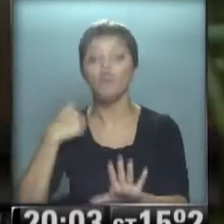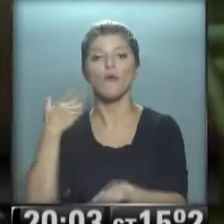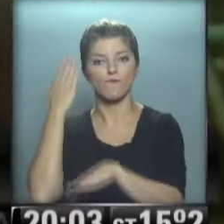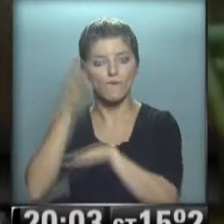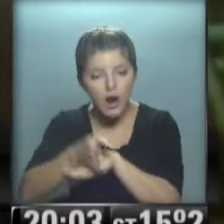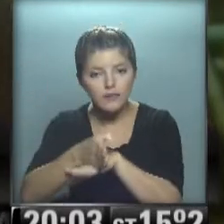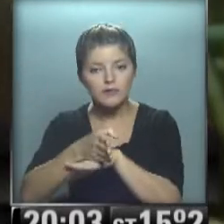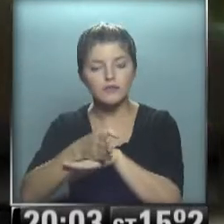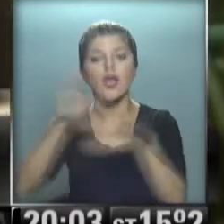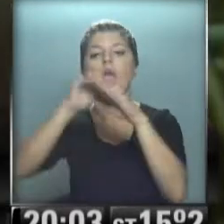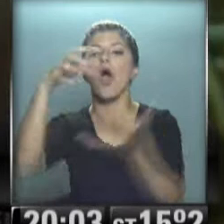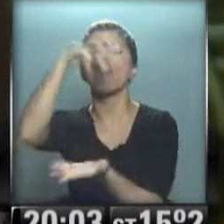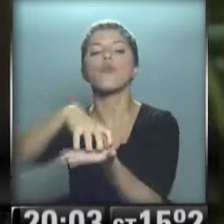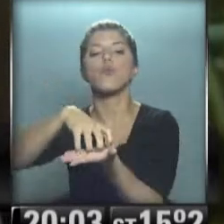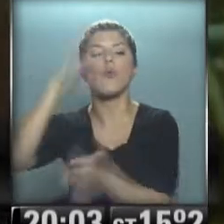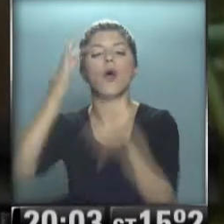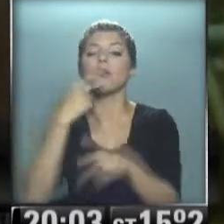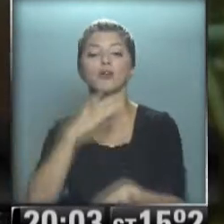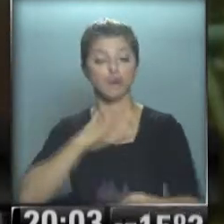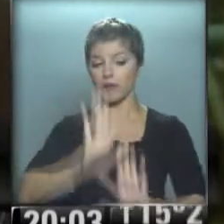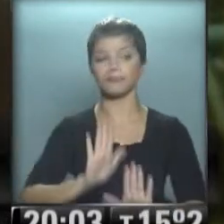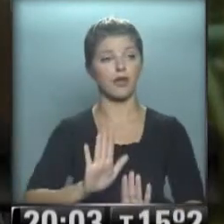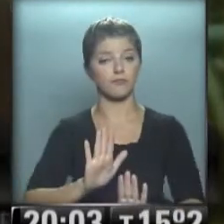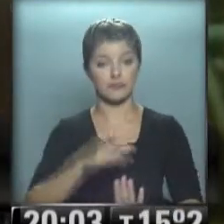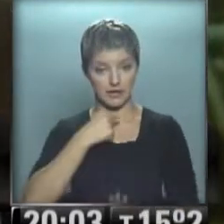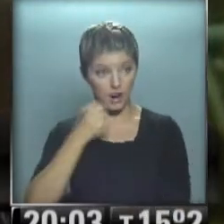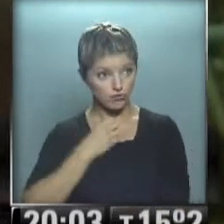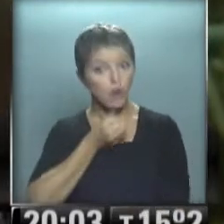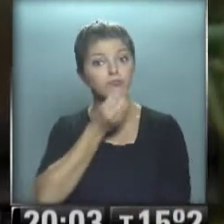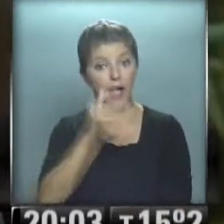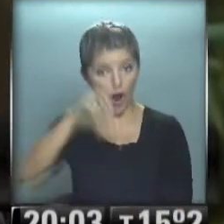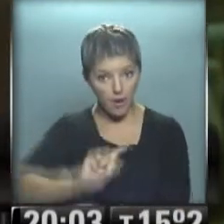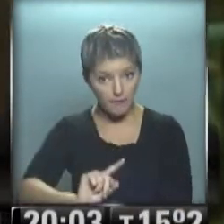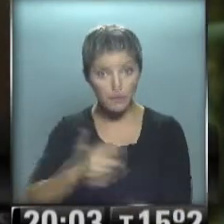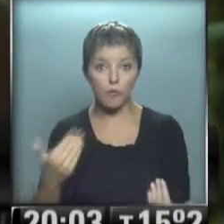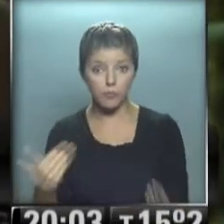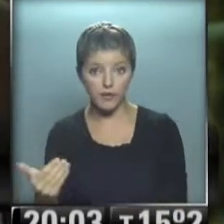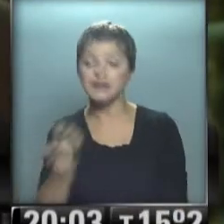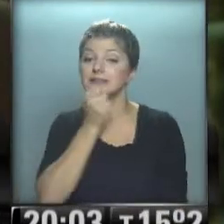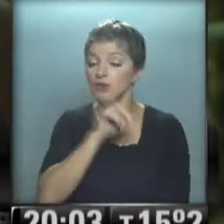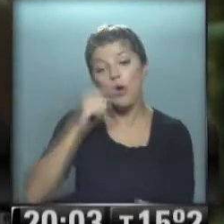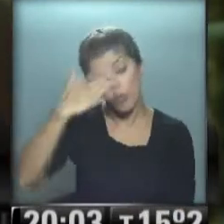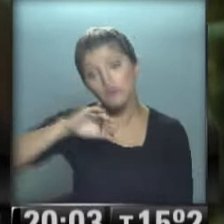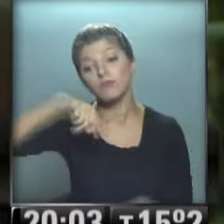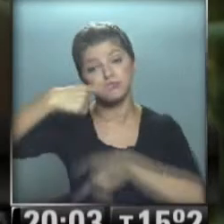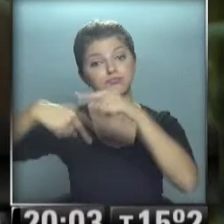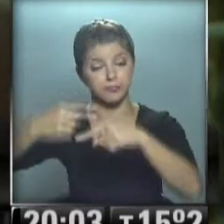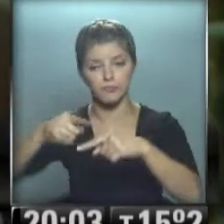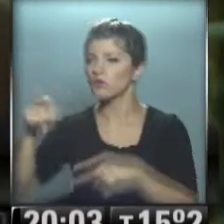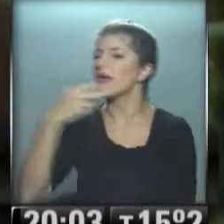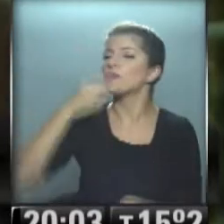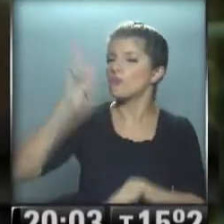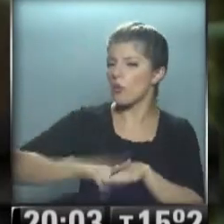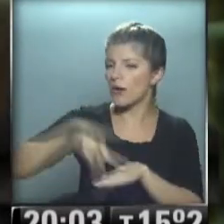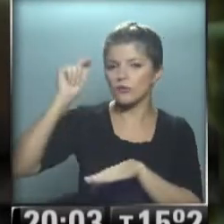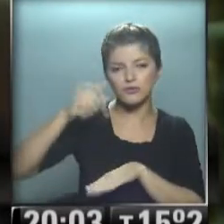me presenté en el juzgado y le dije al juez: señor juez, acá estoy, si quiere tomar mi indagatoria ahora, tómemela, si quiere hacerlo más adelante, hágalo. ¿Jura que no